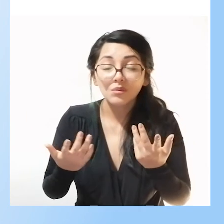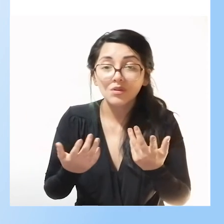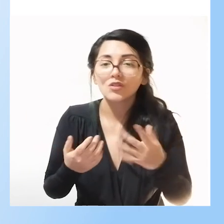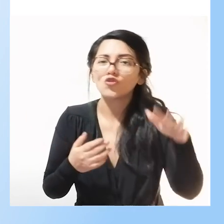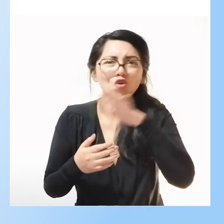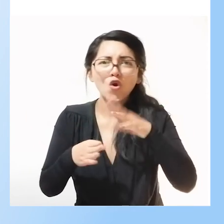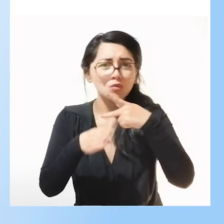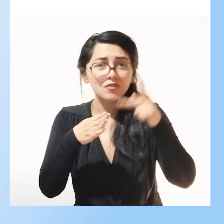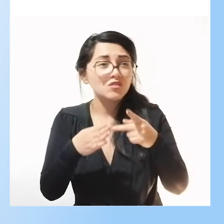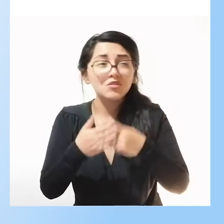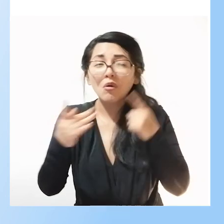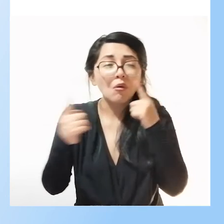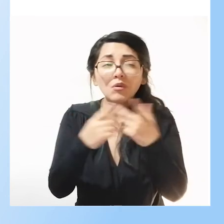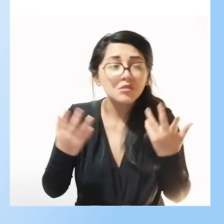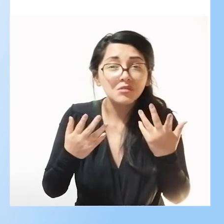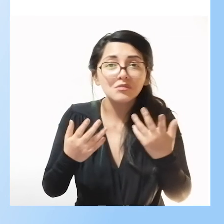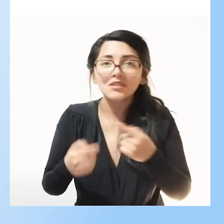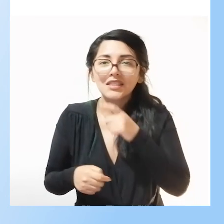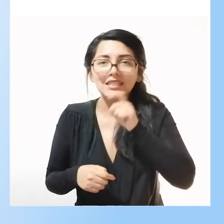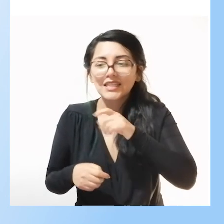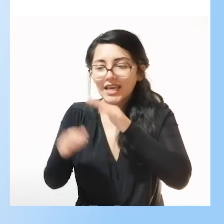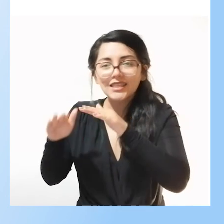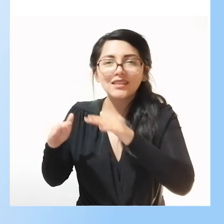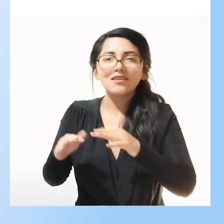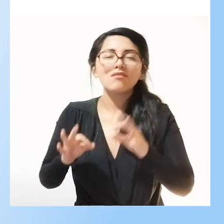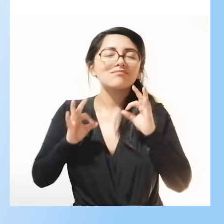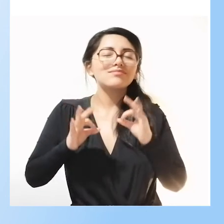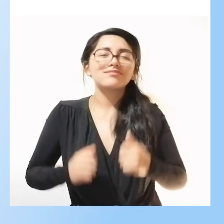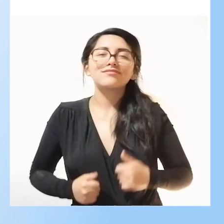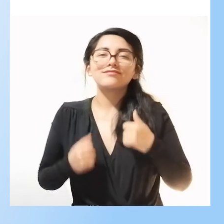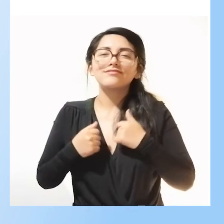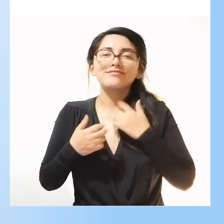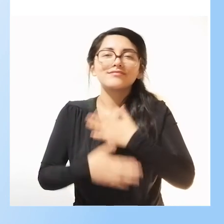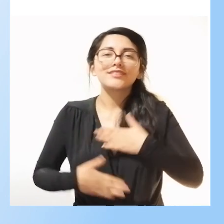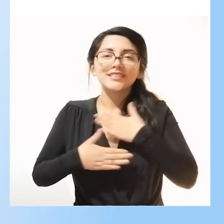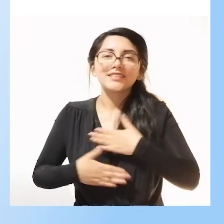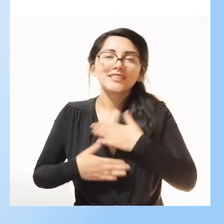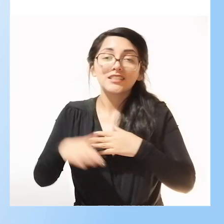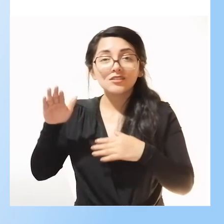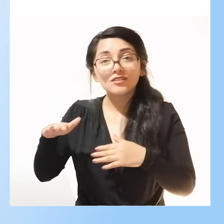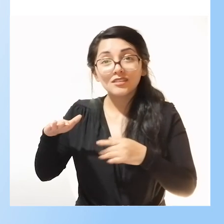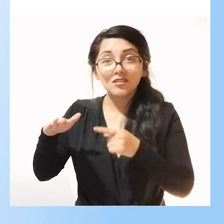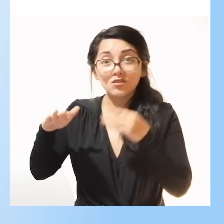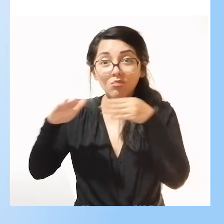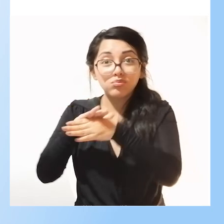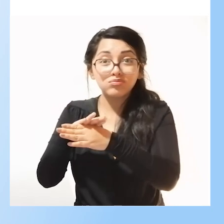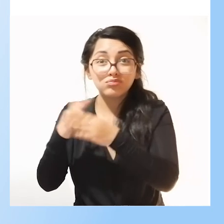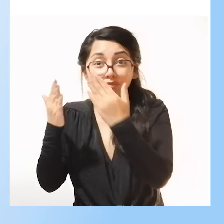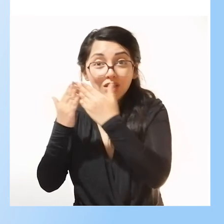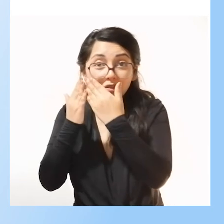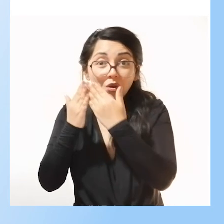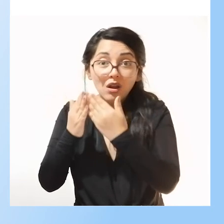los profesionales, que es la calidad de vida de estos niños. Y que los niños vayan a la escuela es